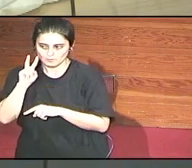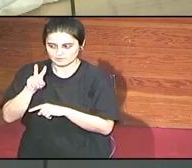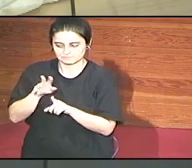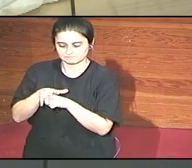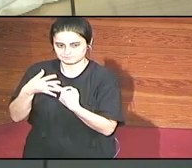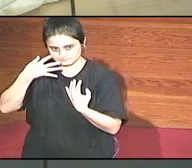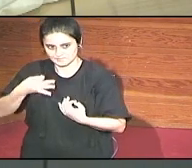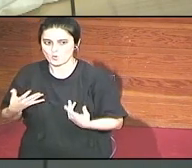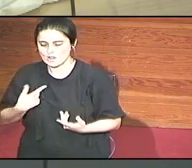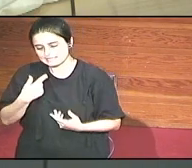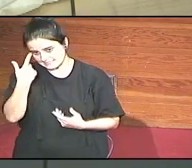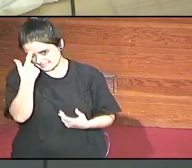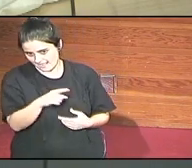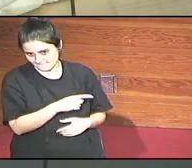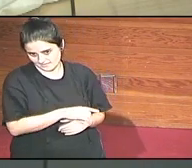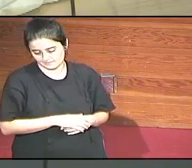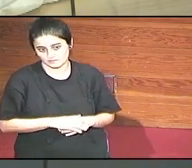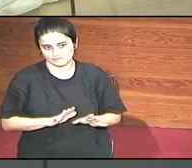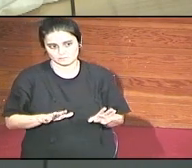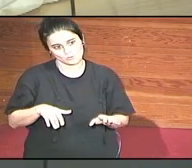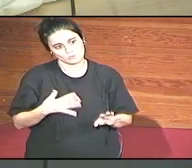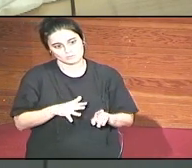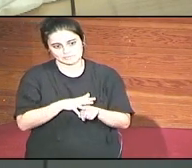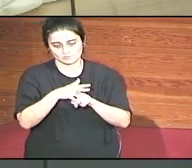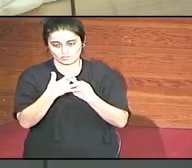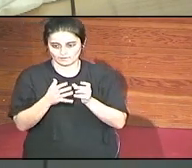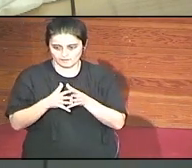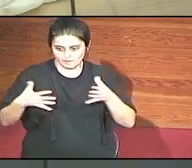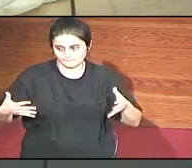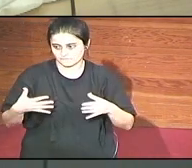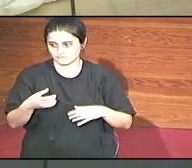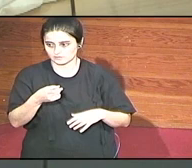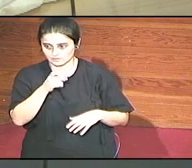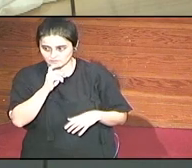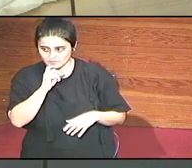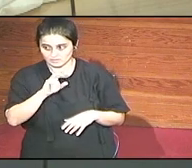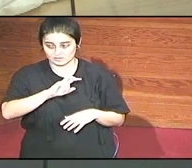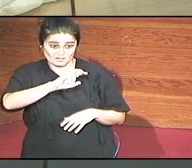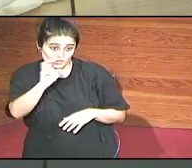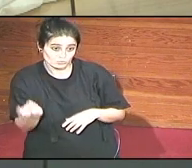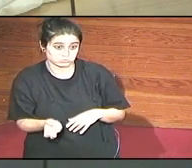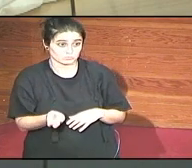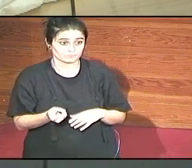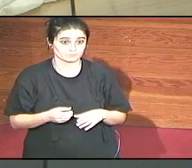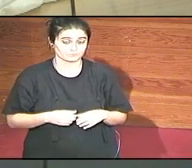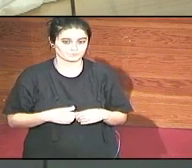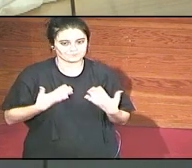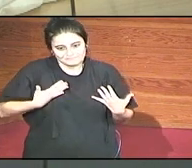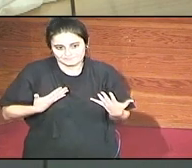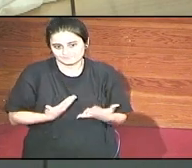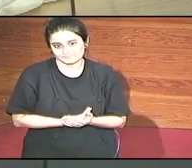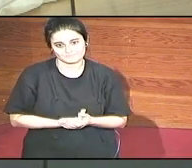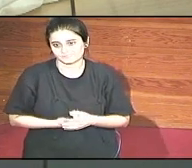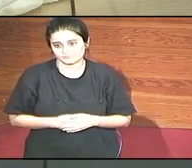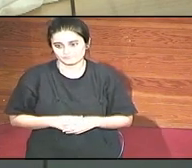bueno ese es un fenómeno tan grande y tan complejo y tan diverso que detrás de las motivaciones de un